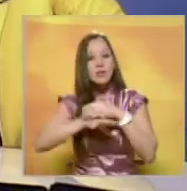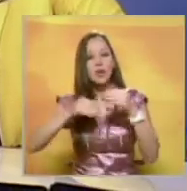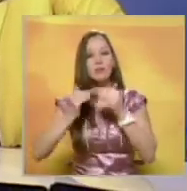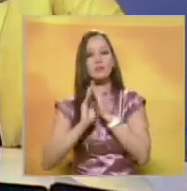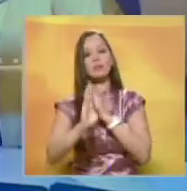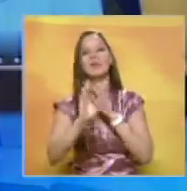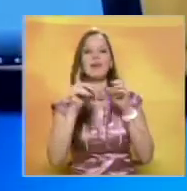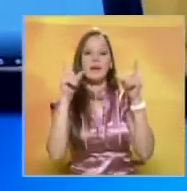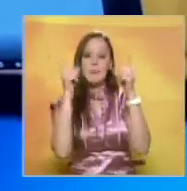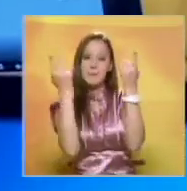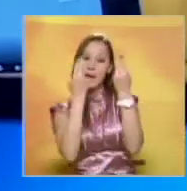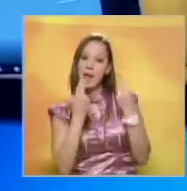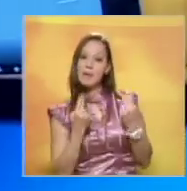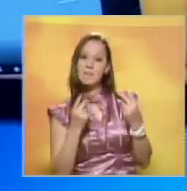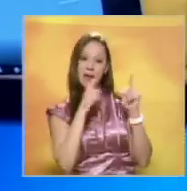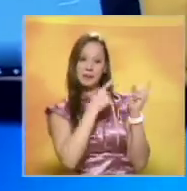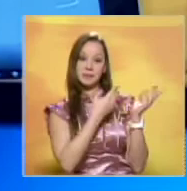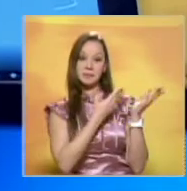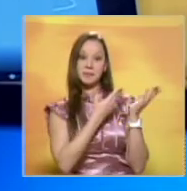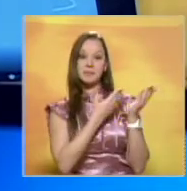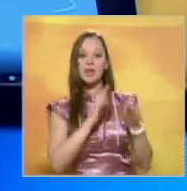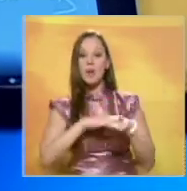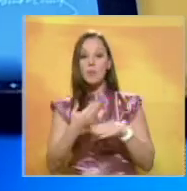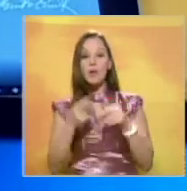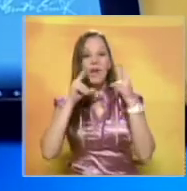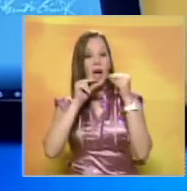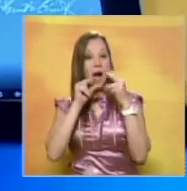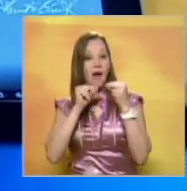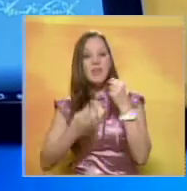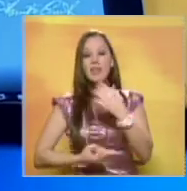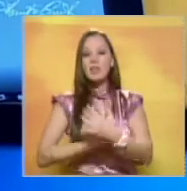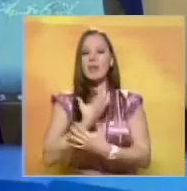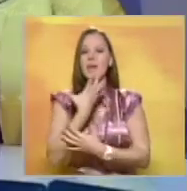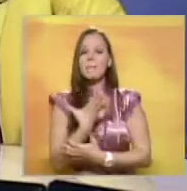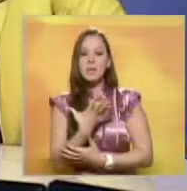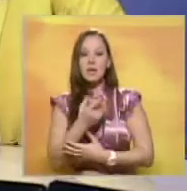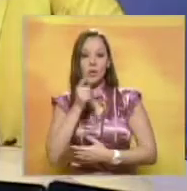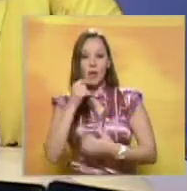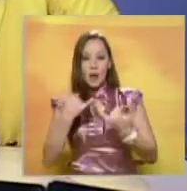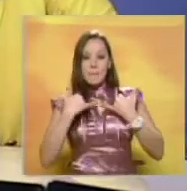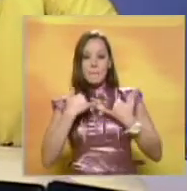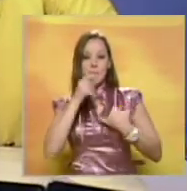es cautivadora porque habla de la esencia, el espíritu que Jacinto Convit